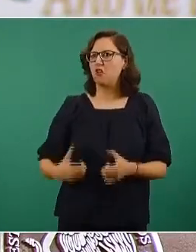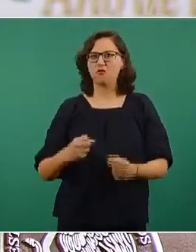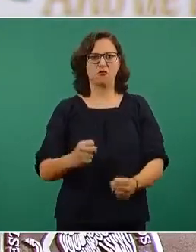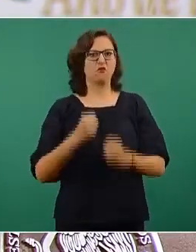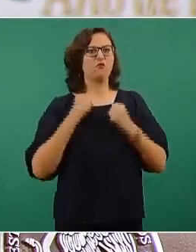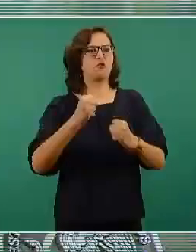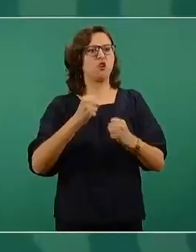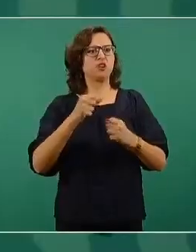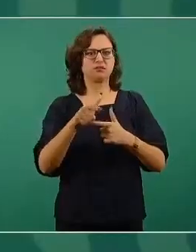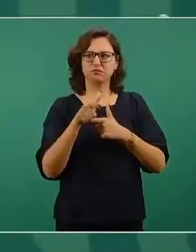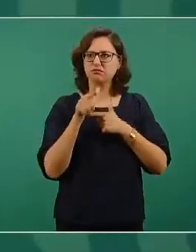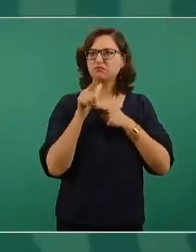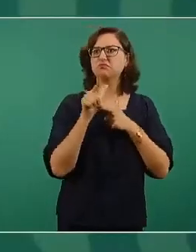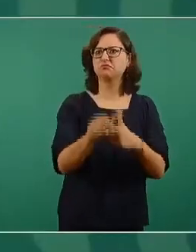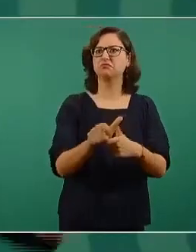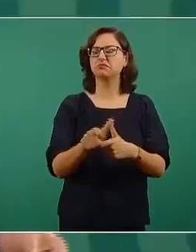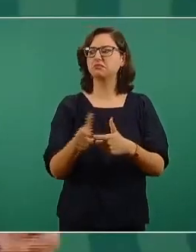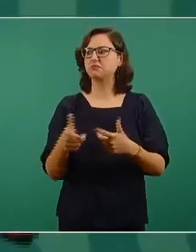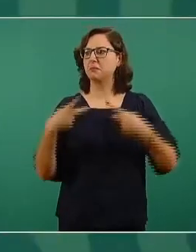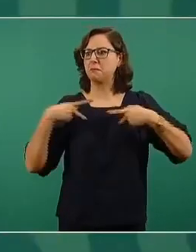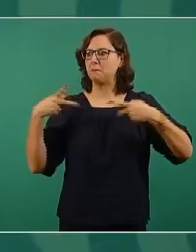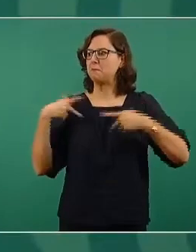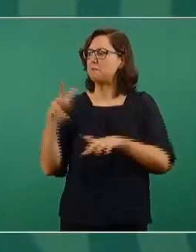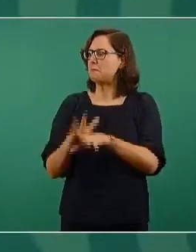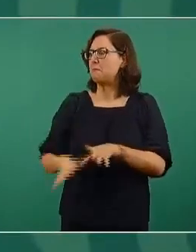¿Que siga teniendo apoyo de la gente?